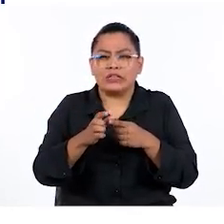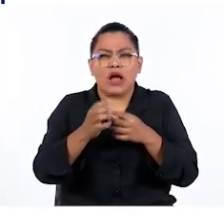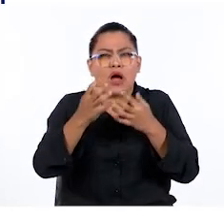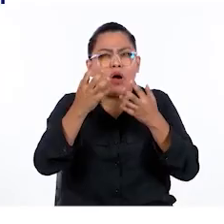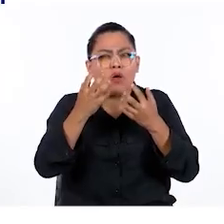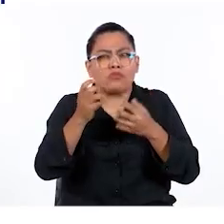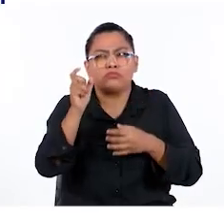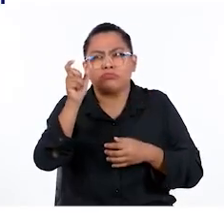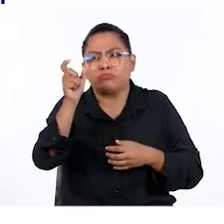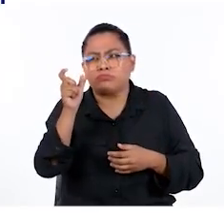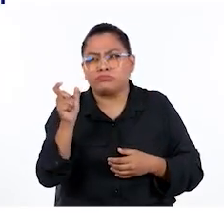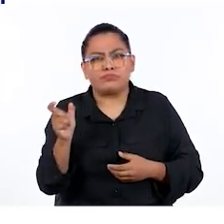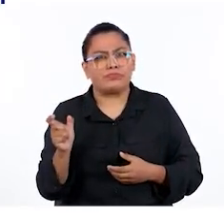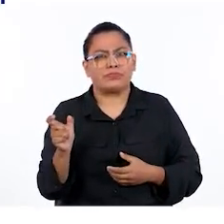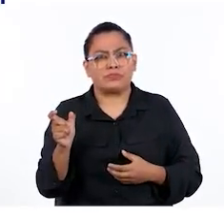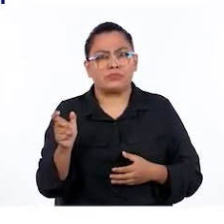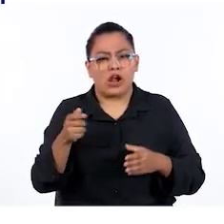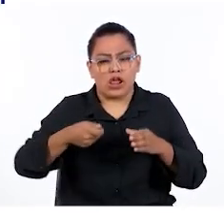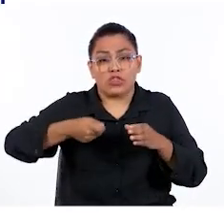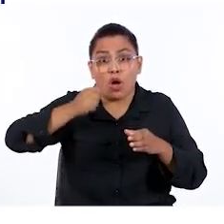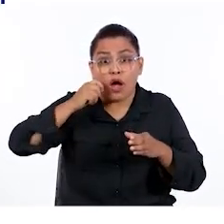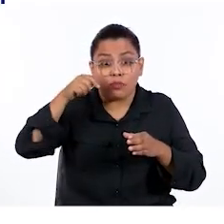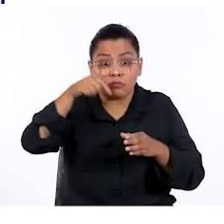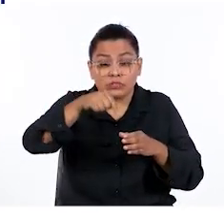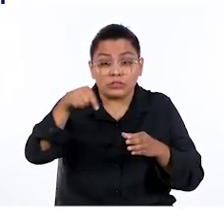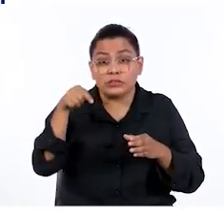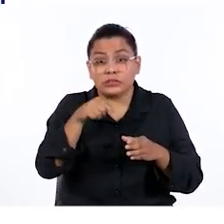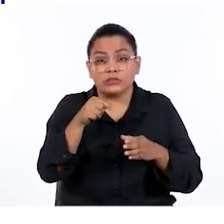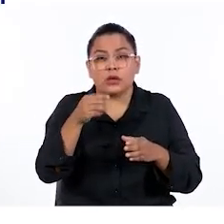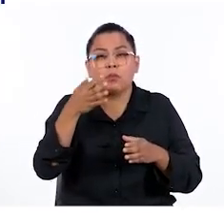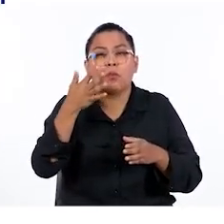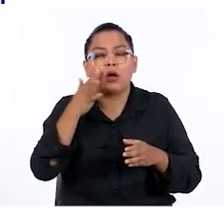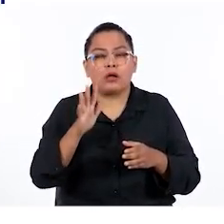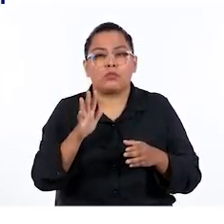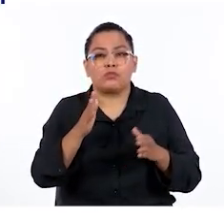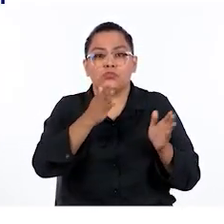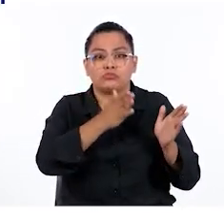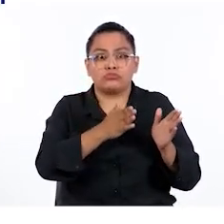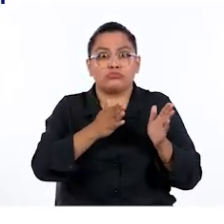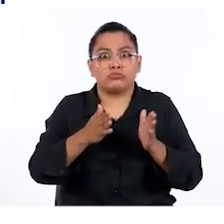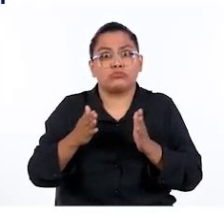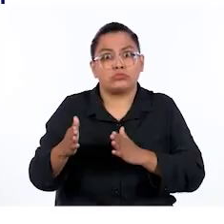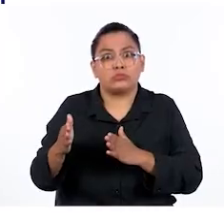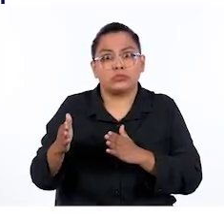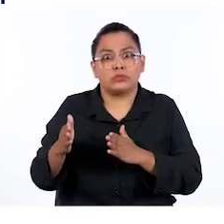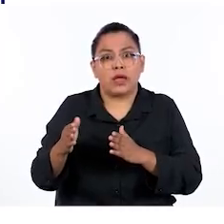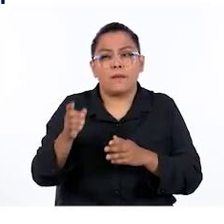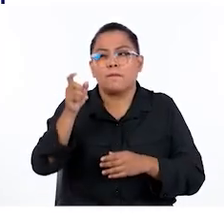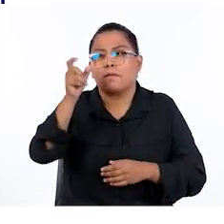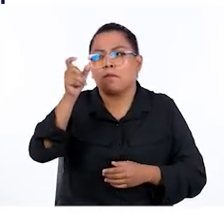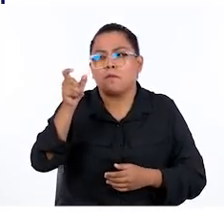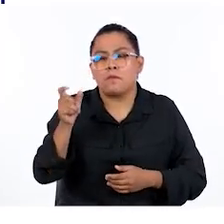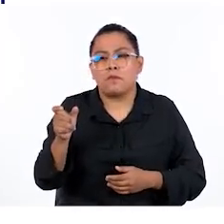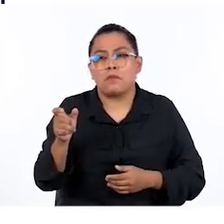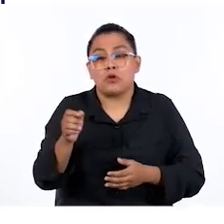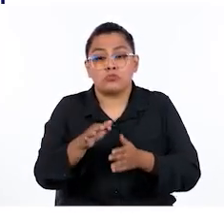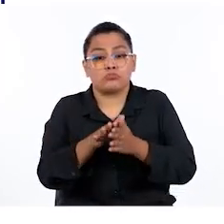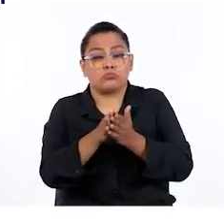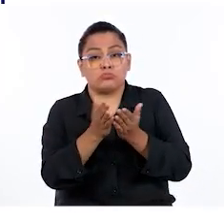sinfín de combinaciones que nos permitiría, por ejemplo, ordenarlas en las palabras de un